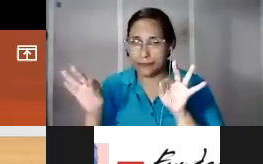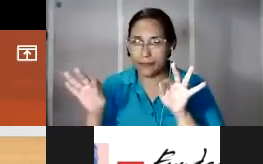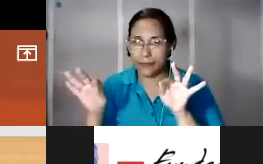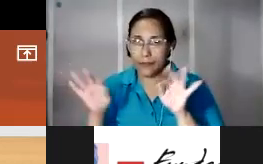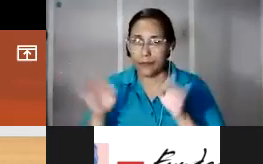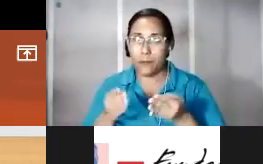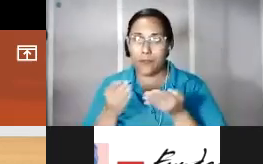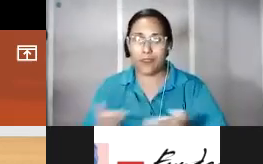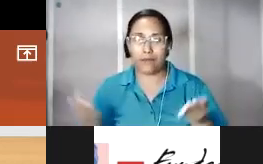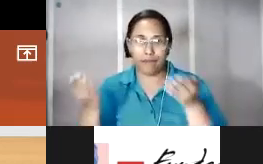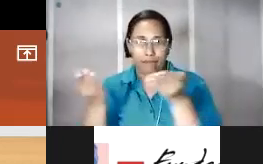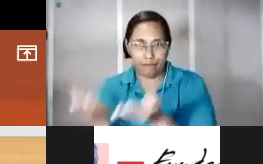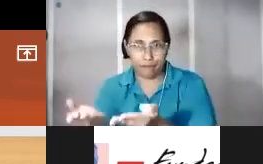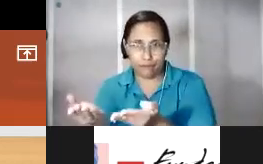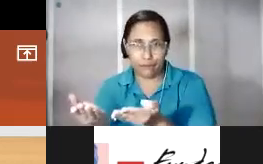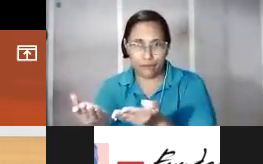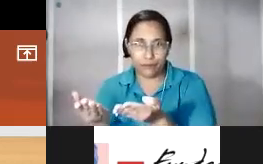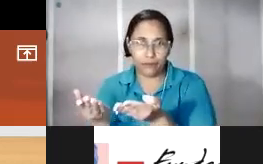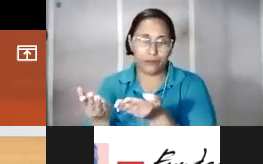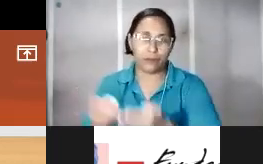presento un